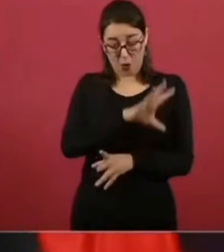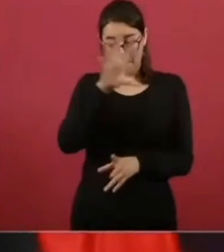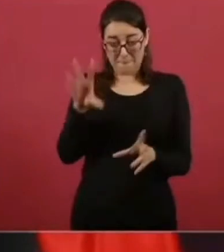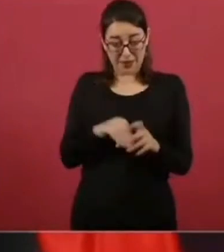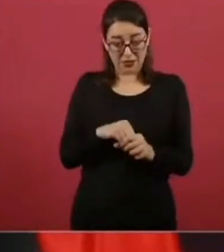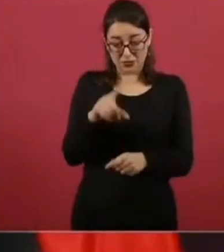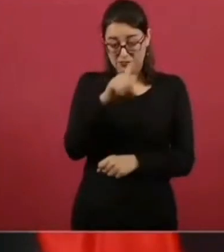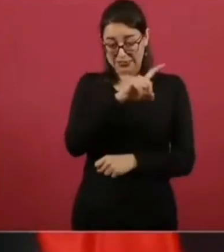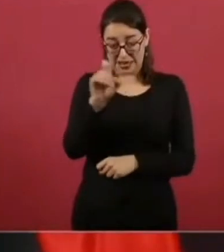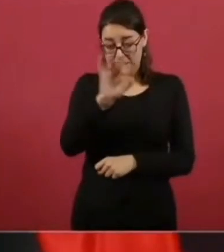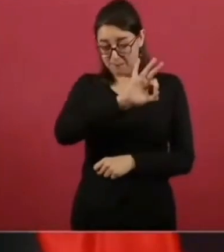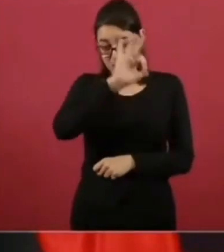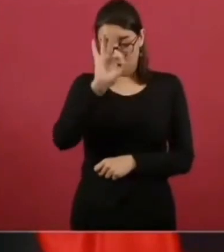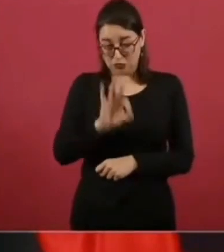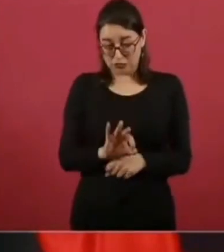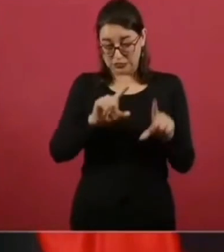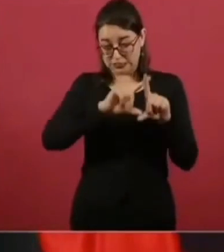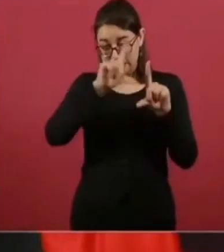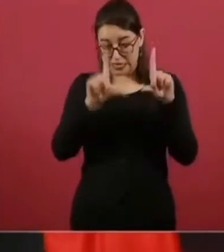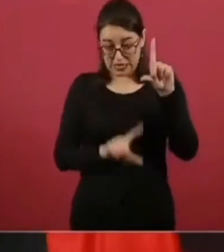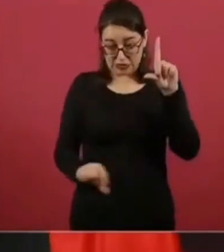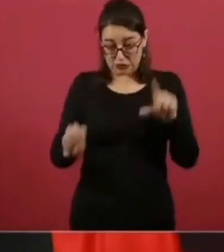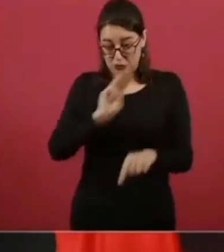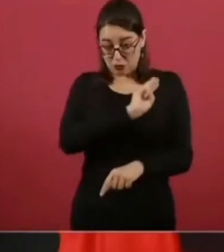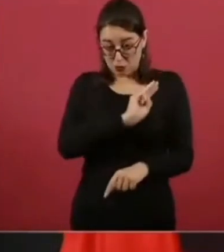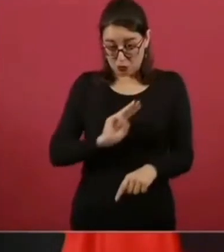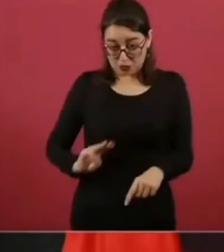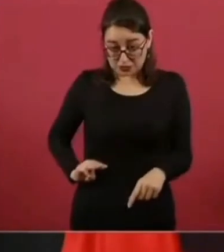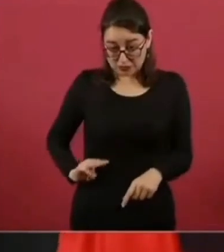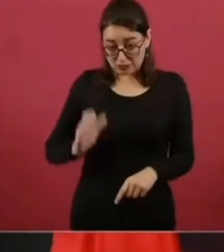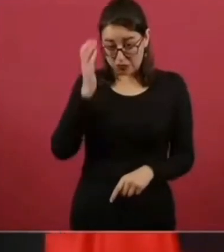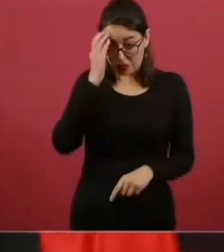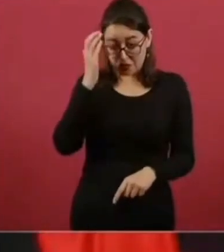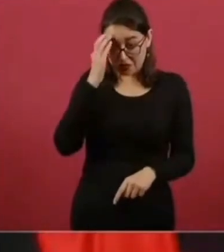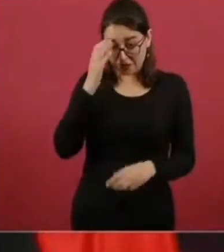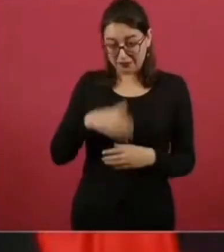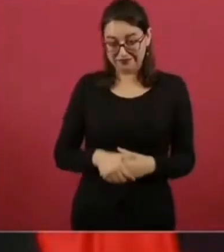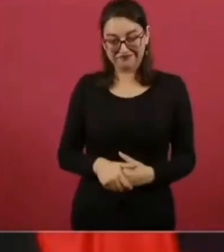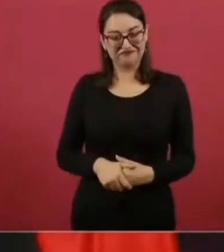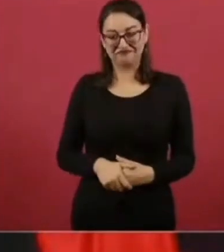del país. Me llevó 6 meses